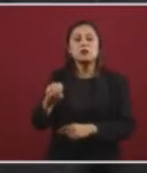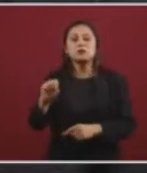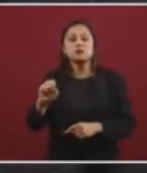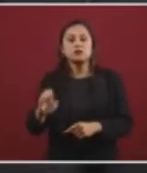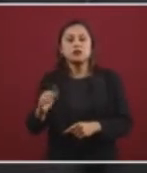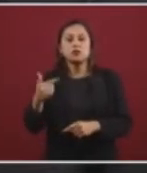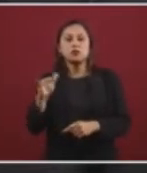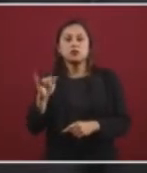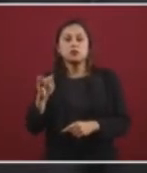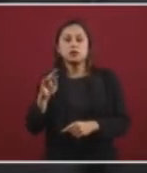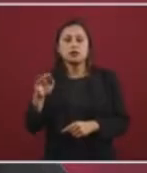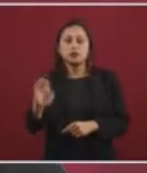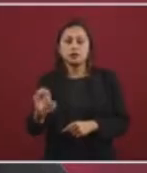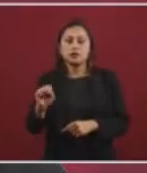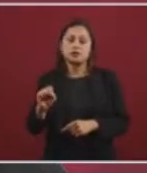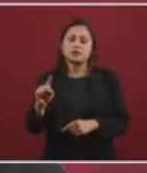Se tuvo que ir al exilio.